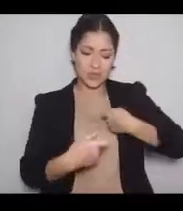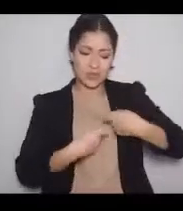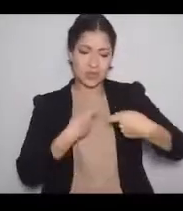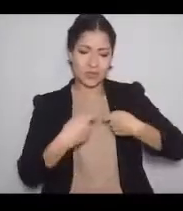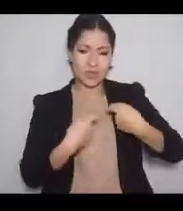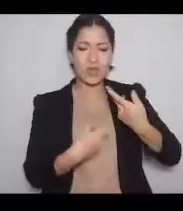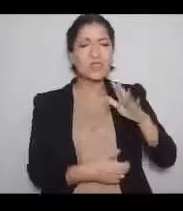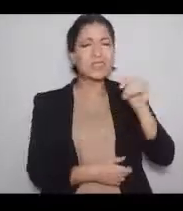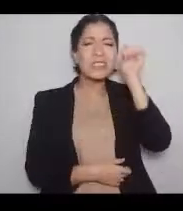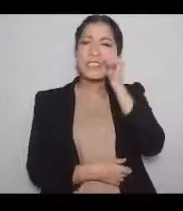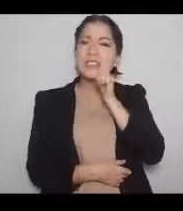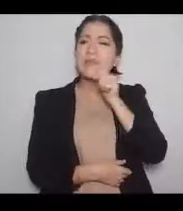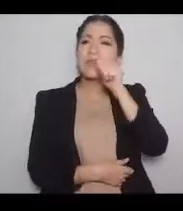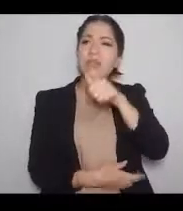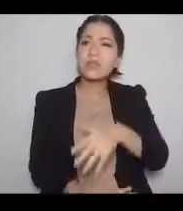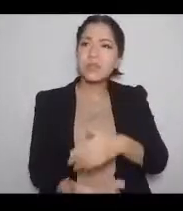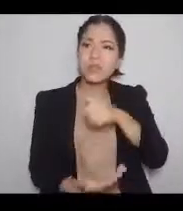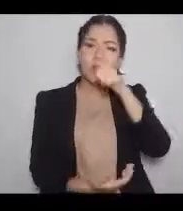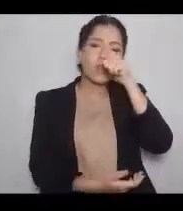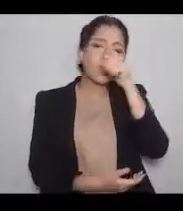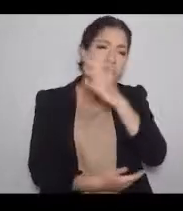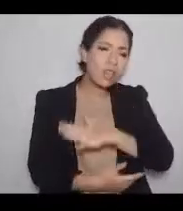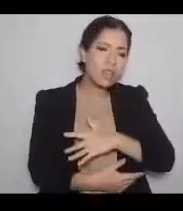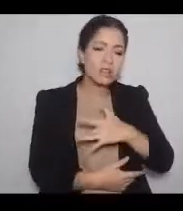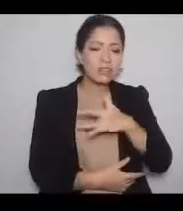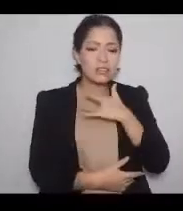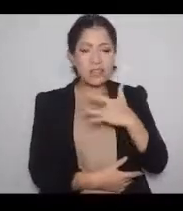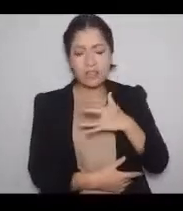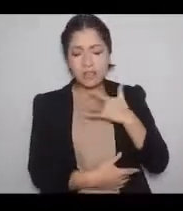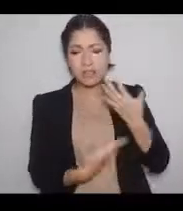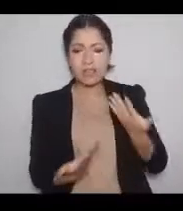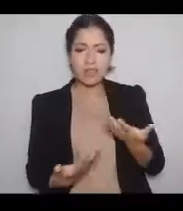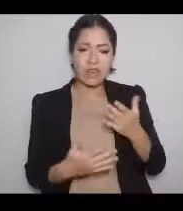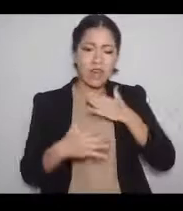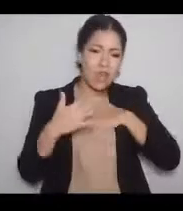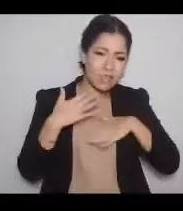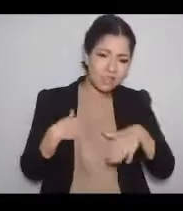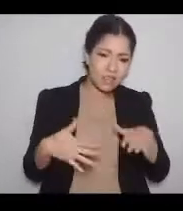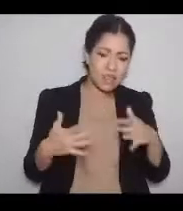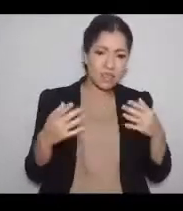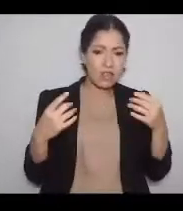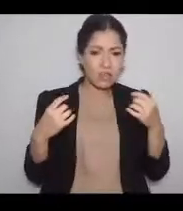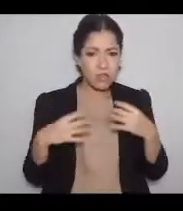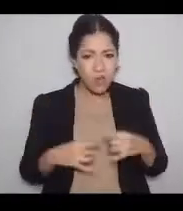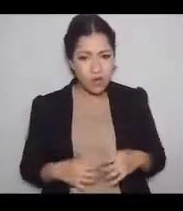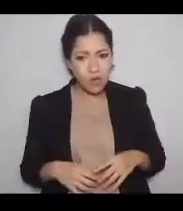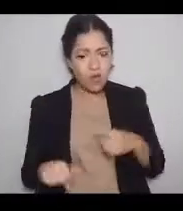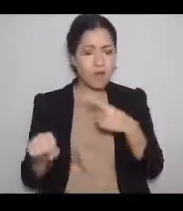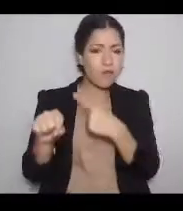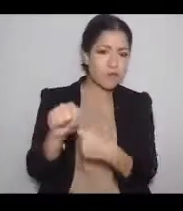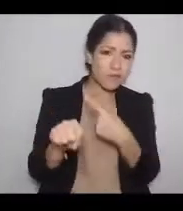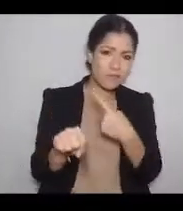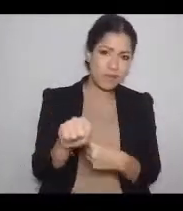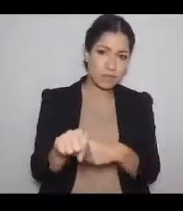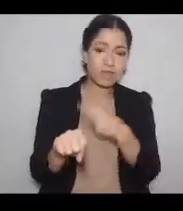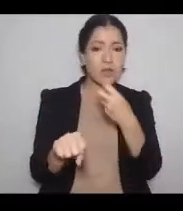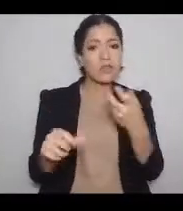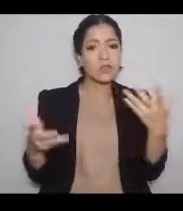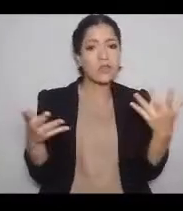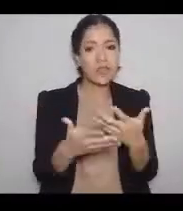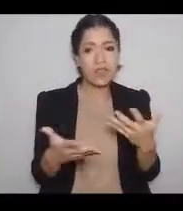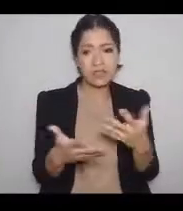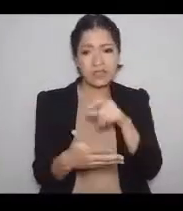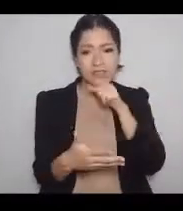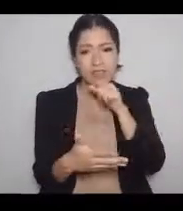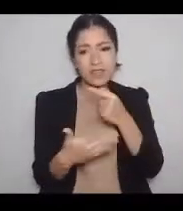Aislarte dentro de ti mismo. Las hemorroides son perfectas para los científicos. Les ahorran compromisos